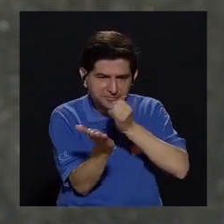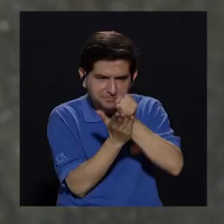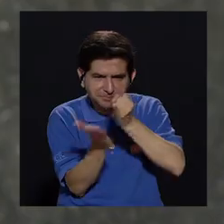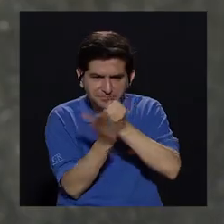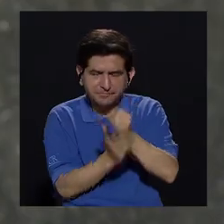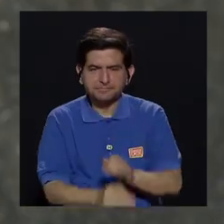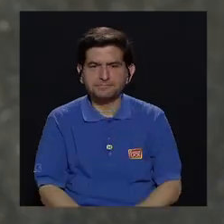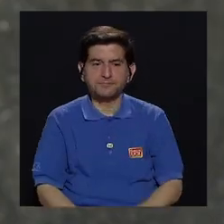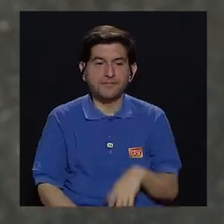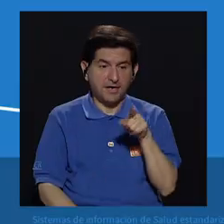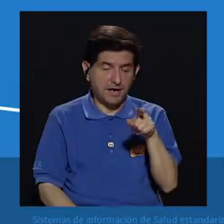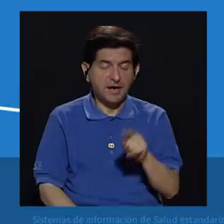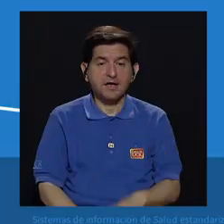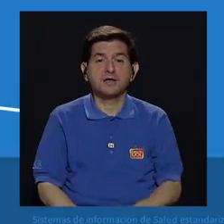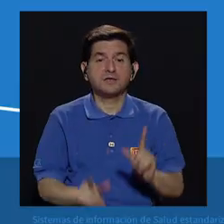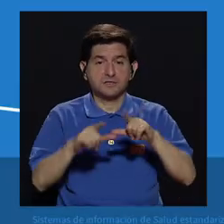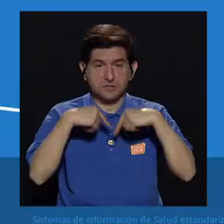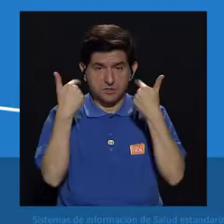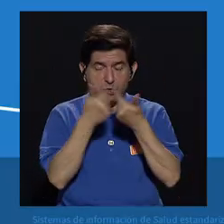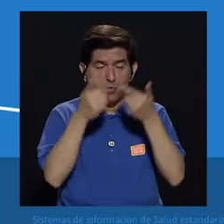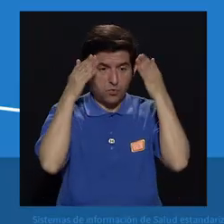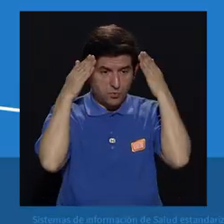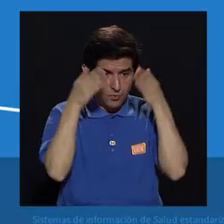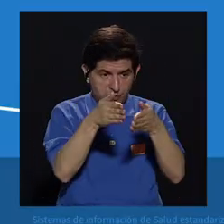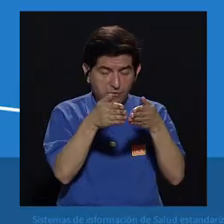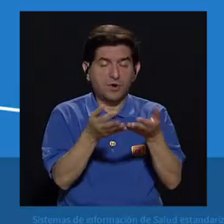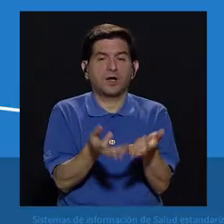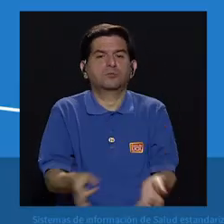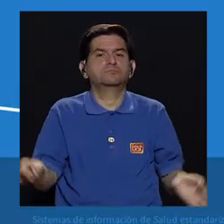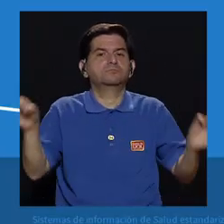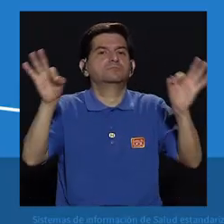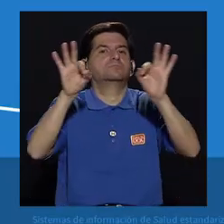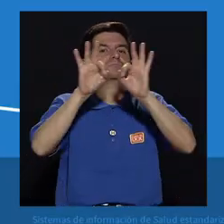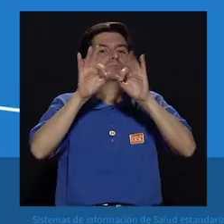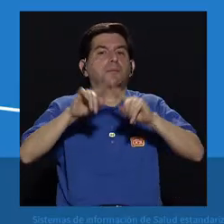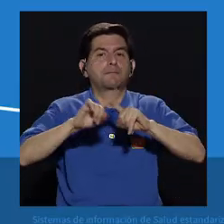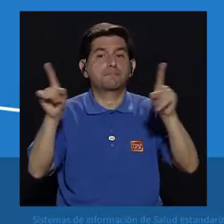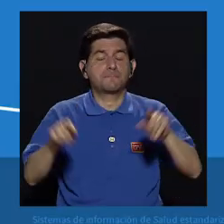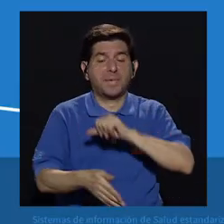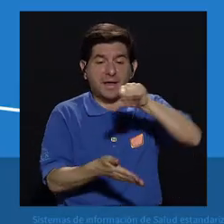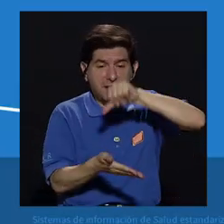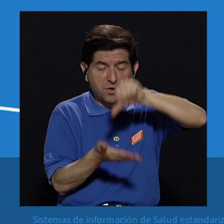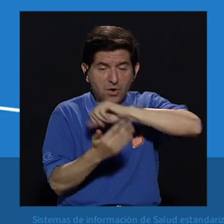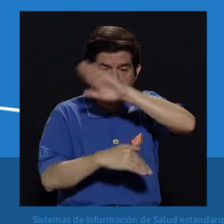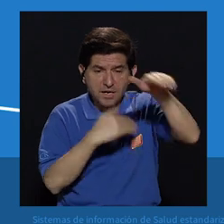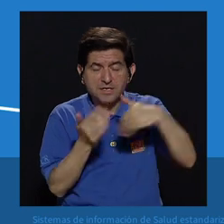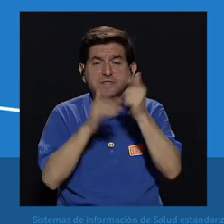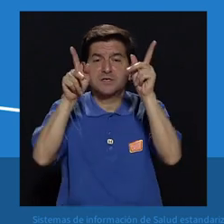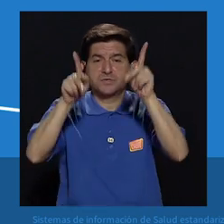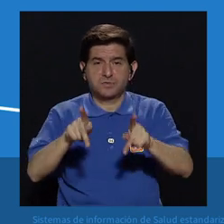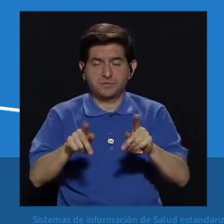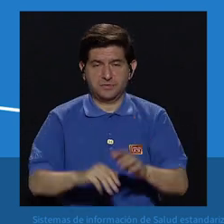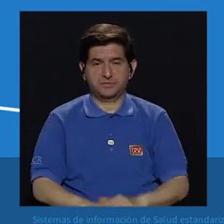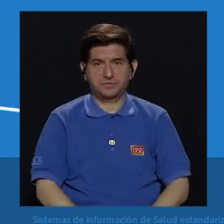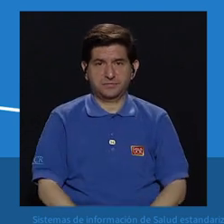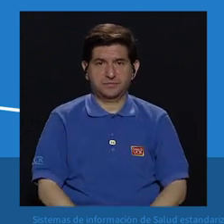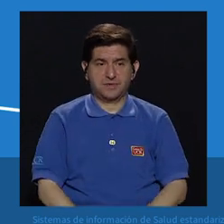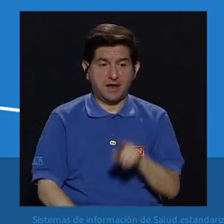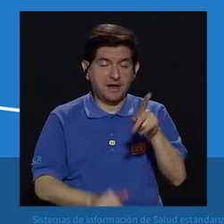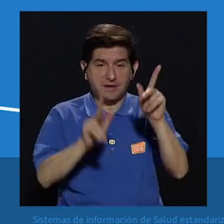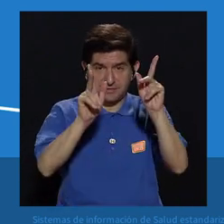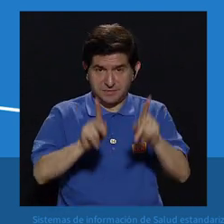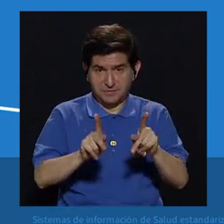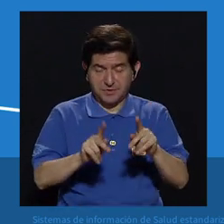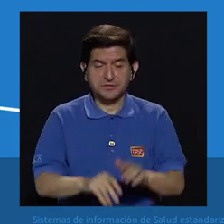investigación. Ese es un público meta importantísimo. Pero el centro de todo al final es el ciudadano, el paciente.